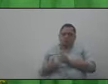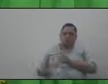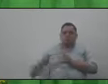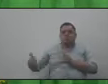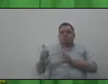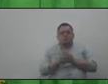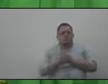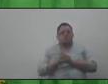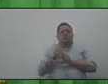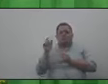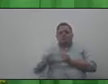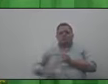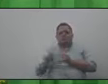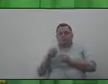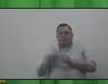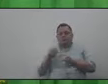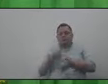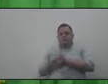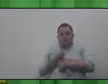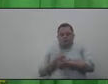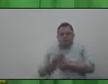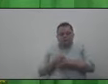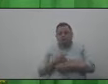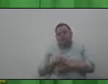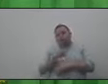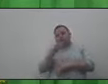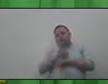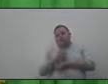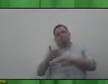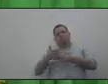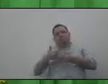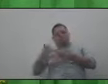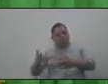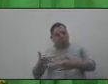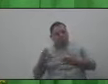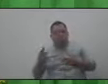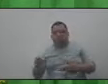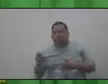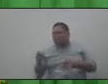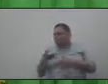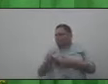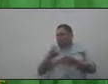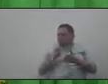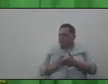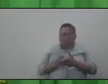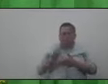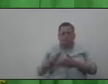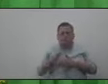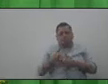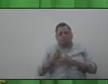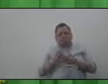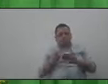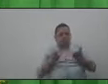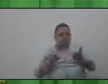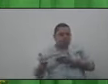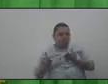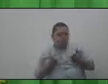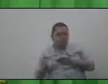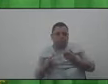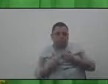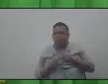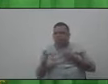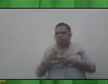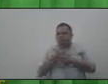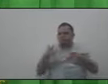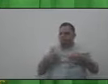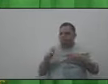diligencia por parte de aquí de la gerencia en ayudar a que la intermediación de los servicios de salud